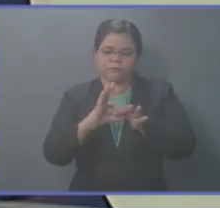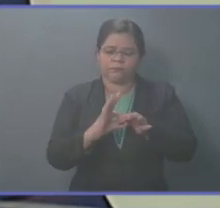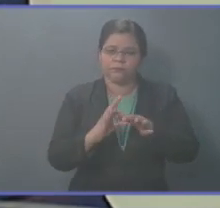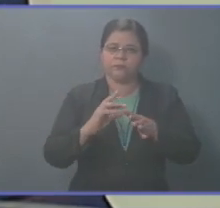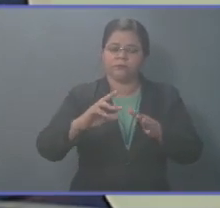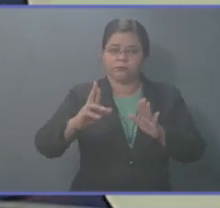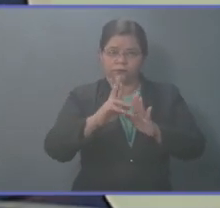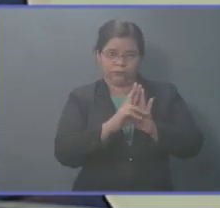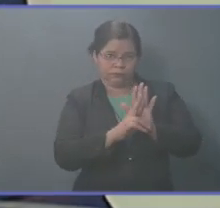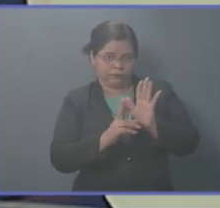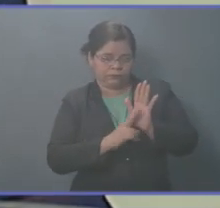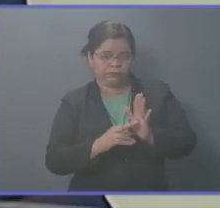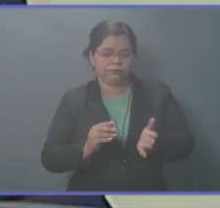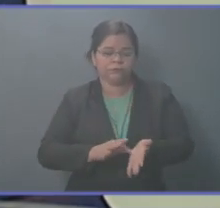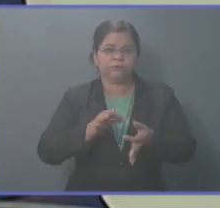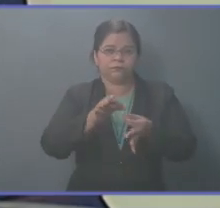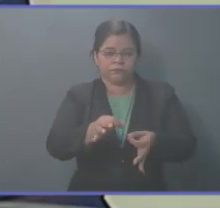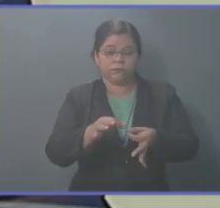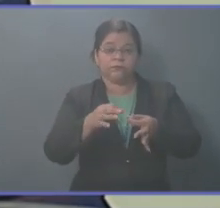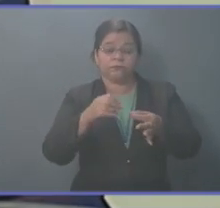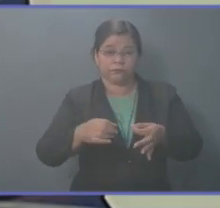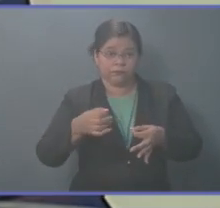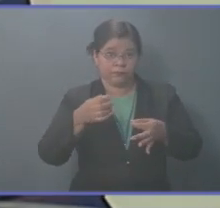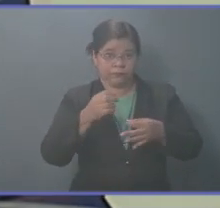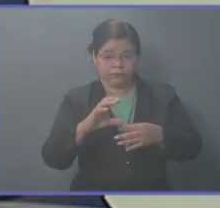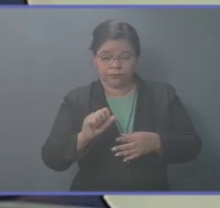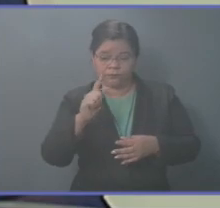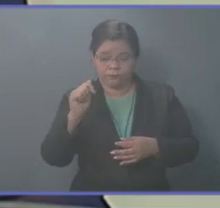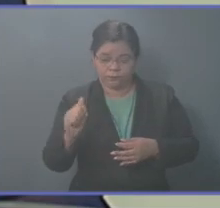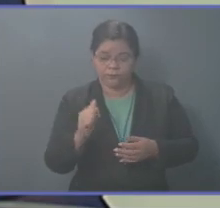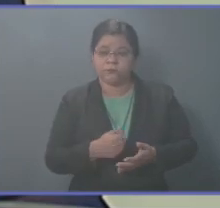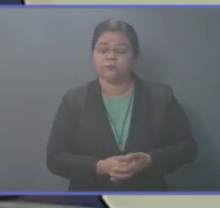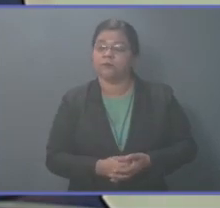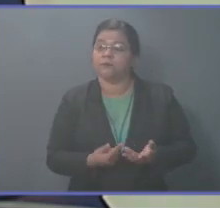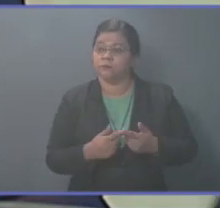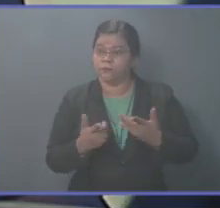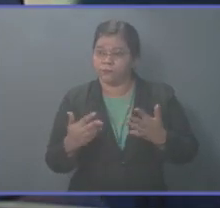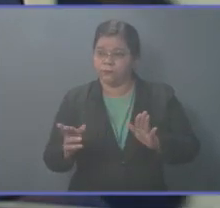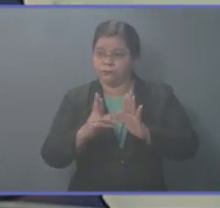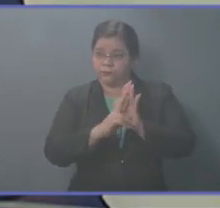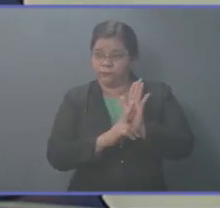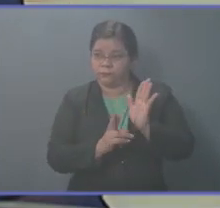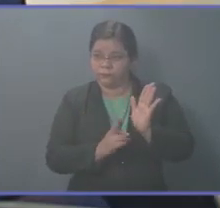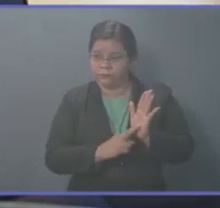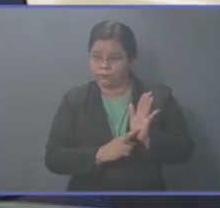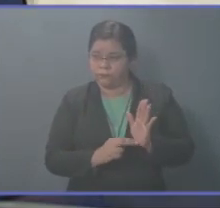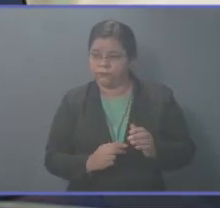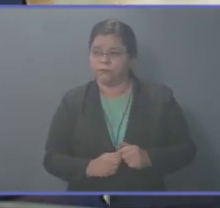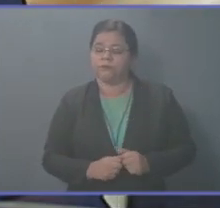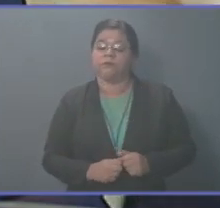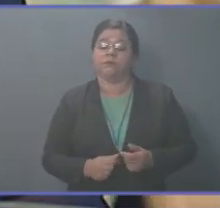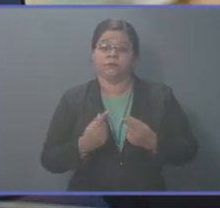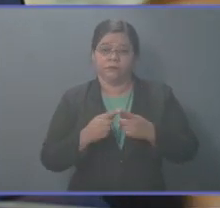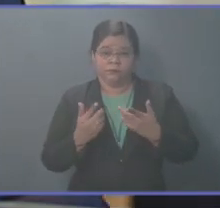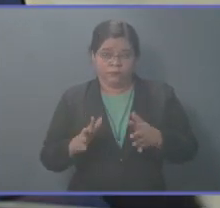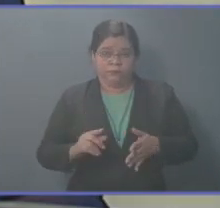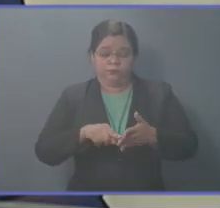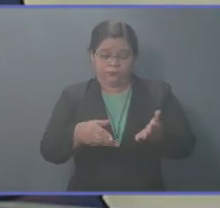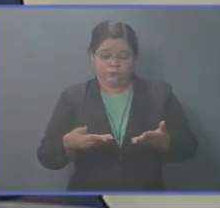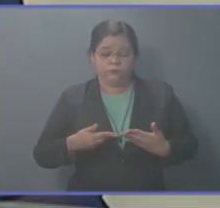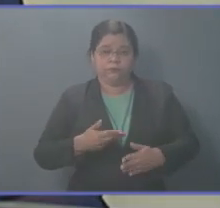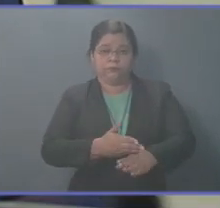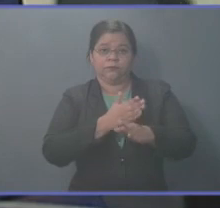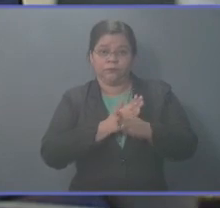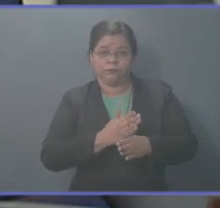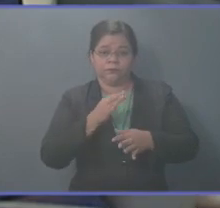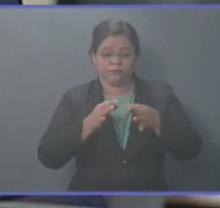de la presentación de la demanda en la Secretaría de esta sala, dadas las circunstancias fácticas específicas del caso, debe de ser sopesado. Se trata del derecho de protección